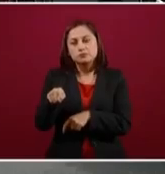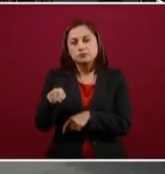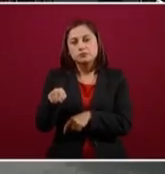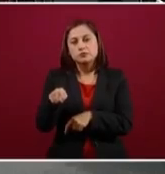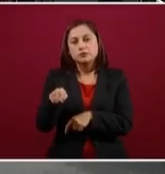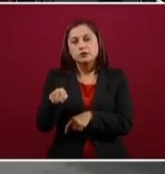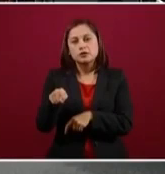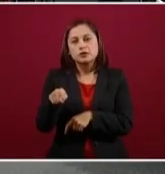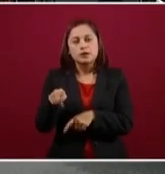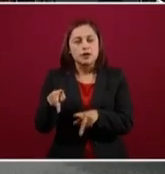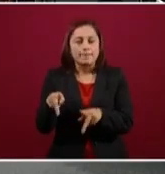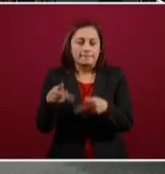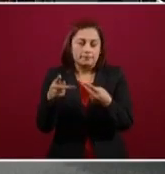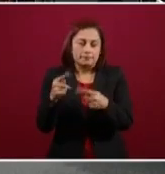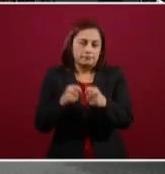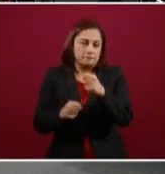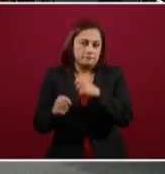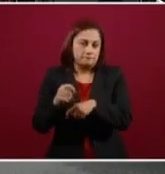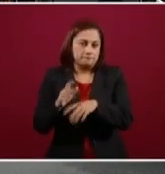mercancía,